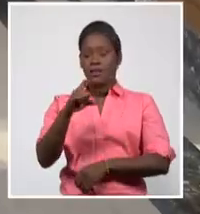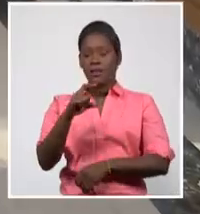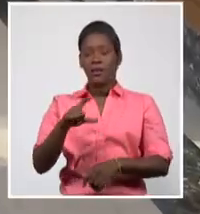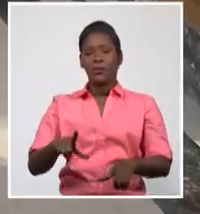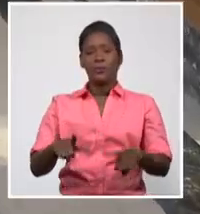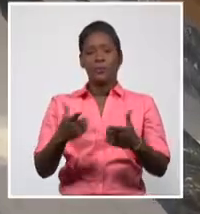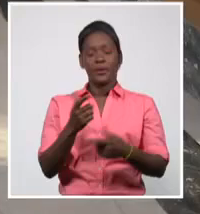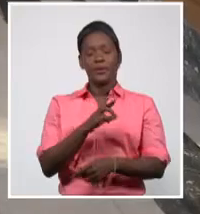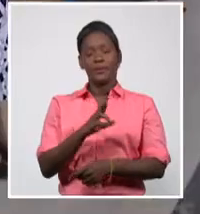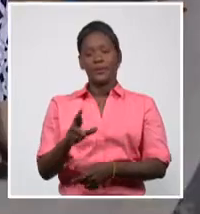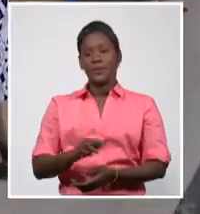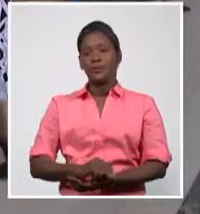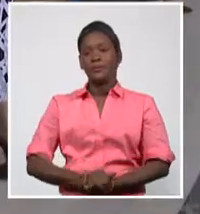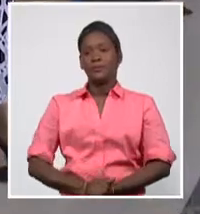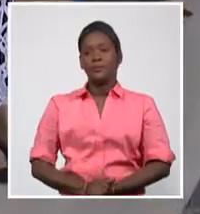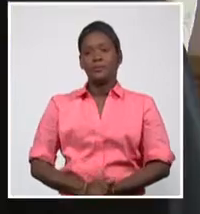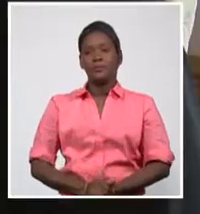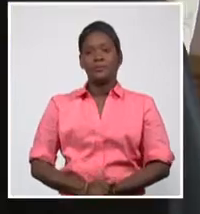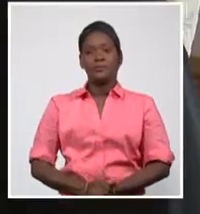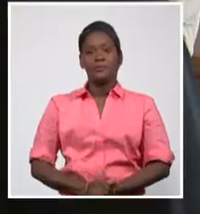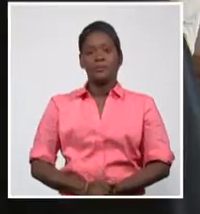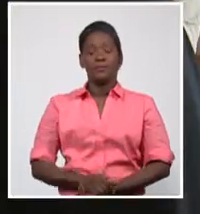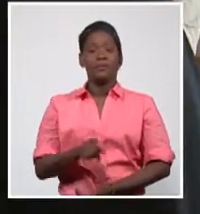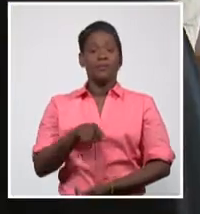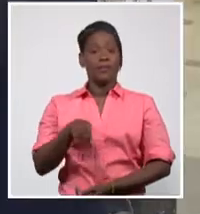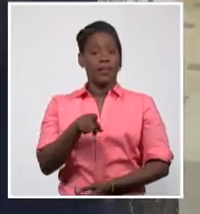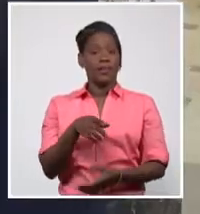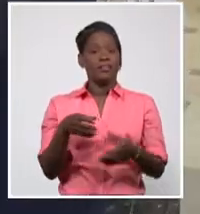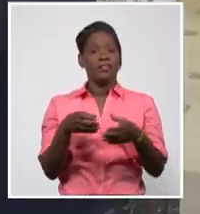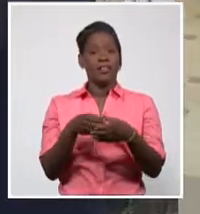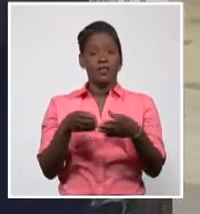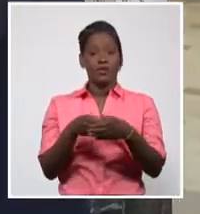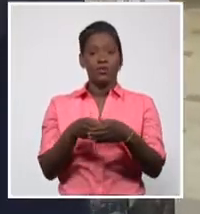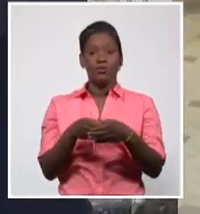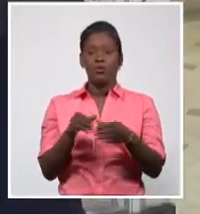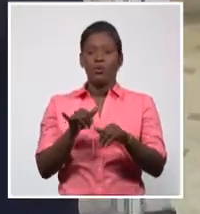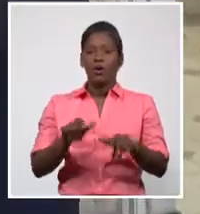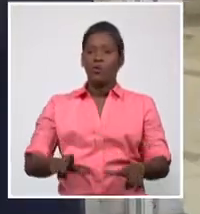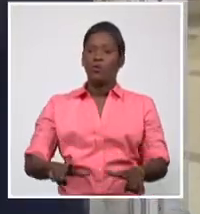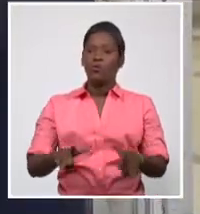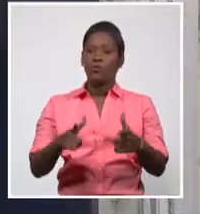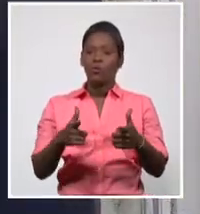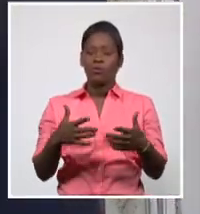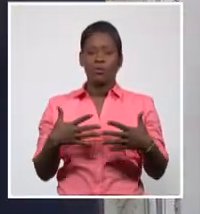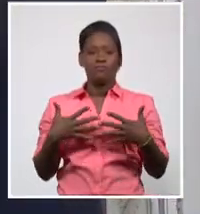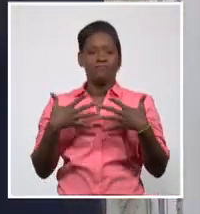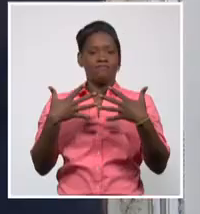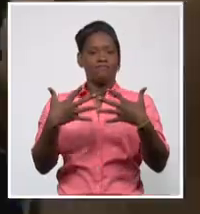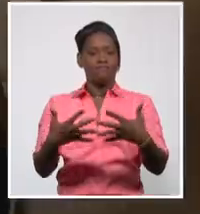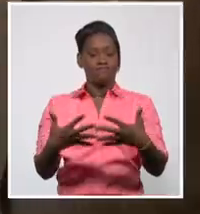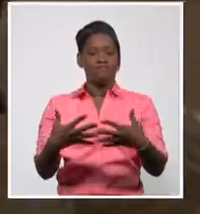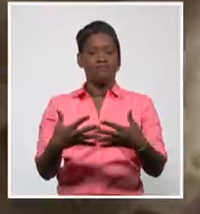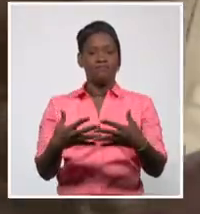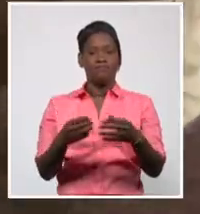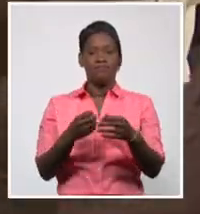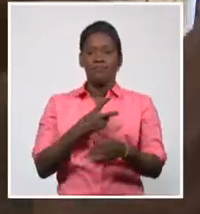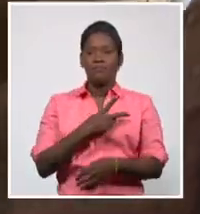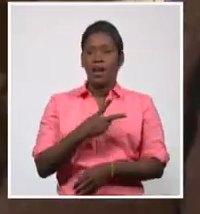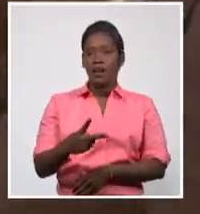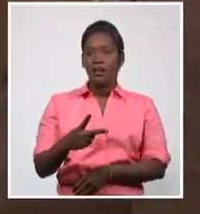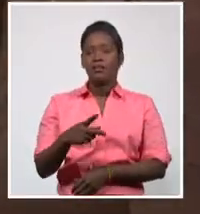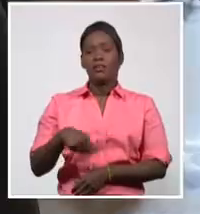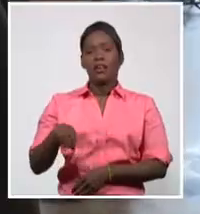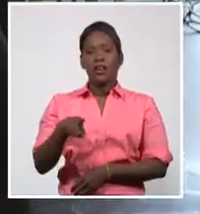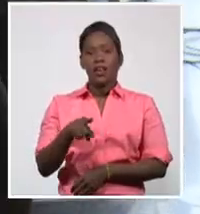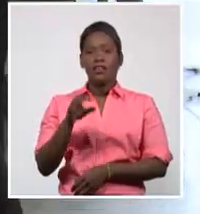las federadas cubanas, símbolos de valor, dedicación y entrega. Mujeres que cada día desde la comunidad y las diversas